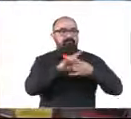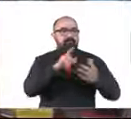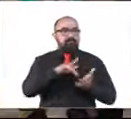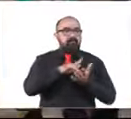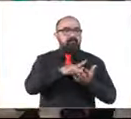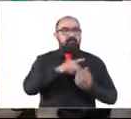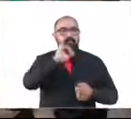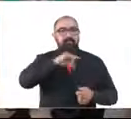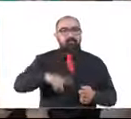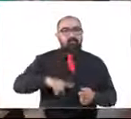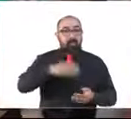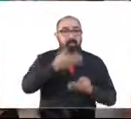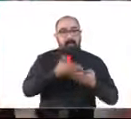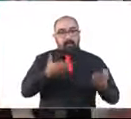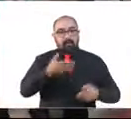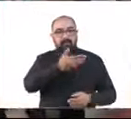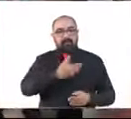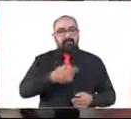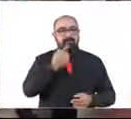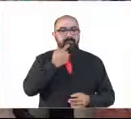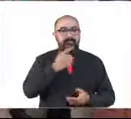doctora.